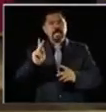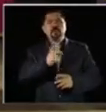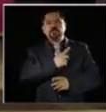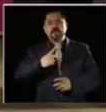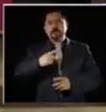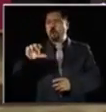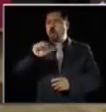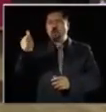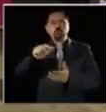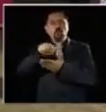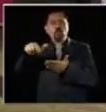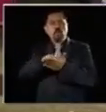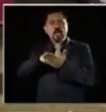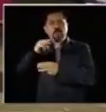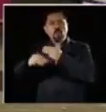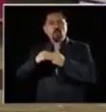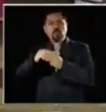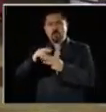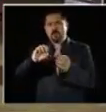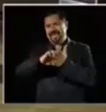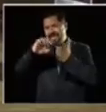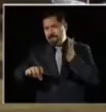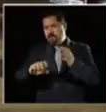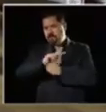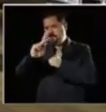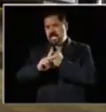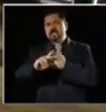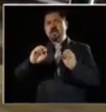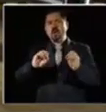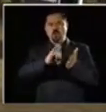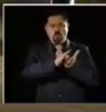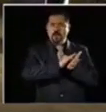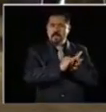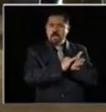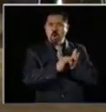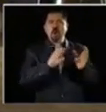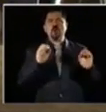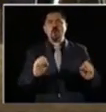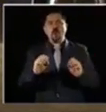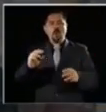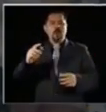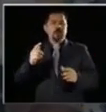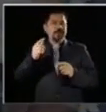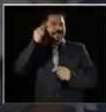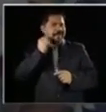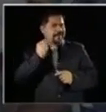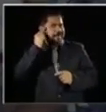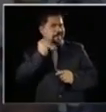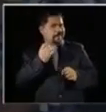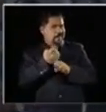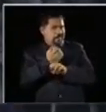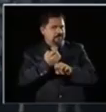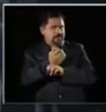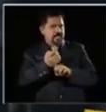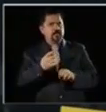en otros lugares del mundo, como en Nueva York, por ejemplo, en Guerrero, en lugares en donde los altos